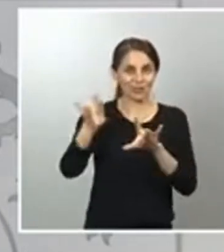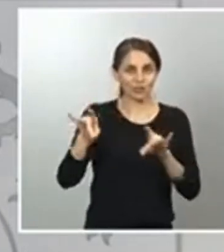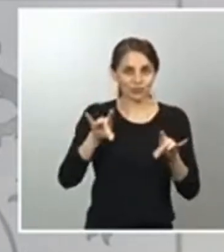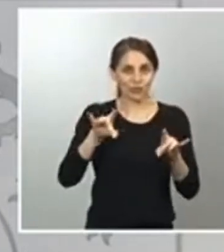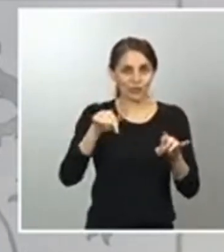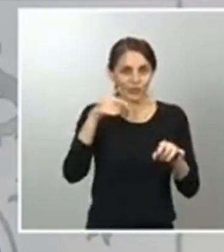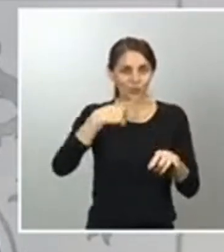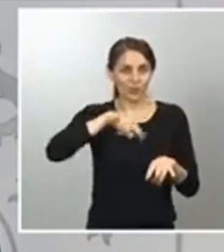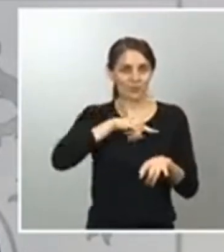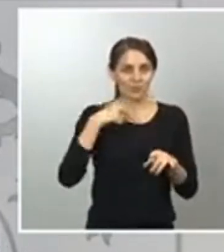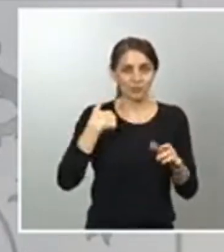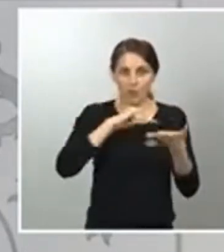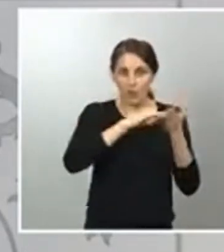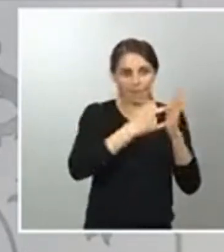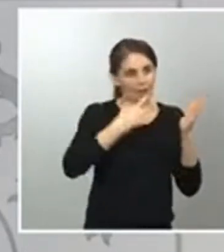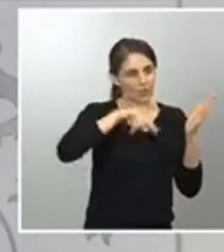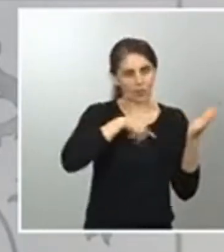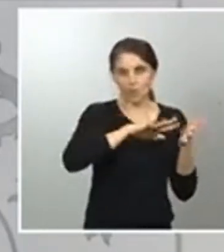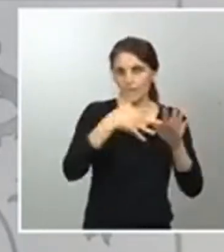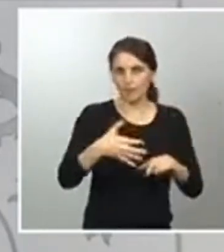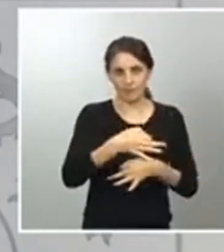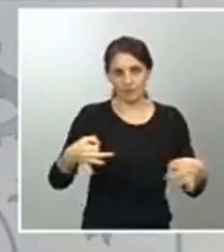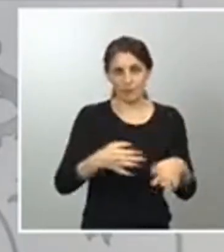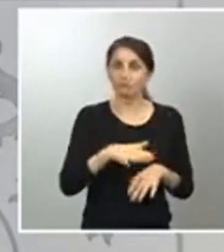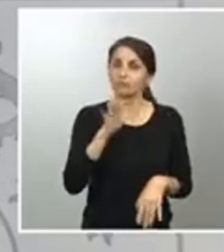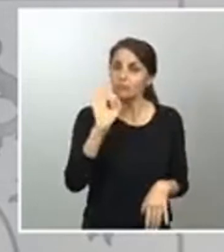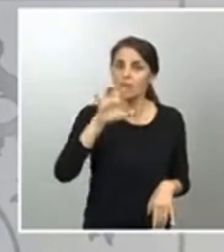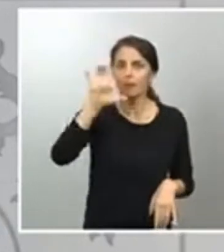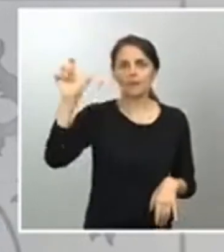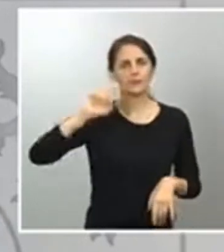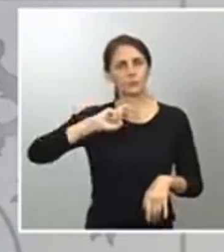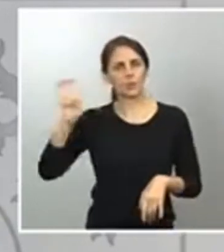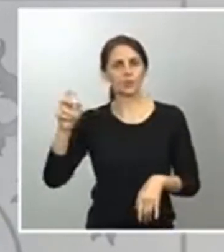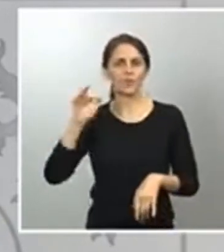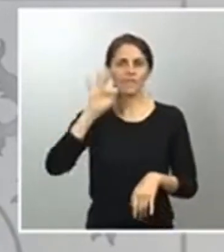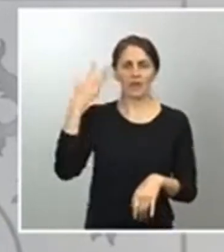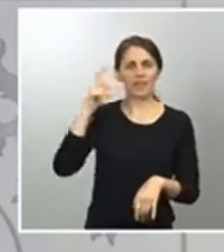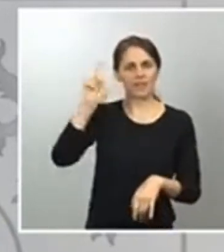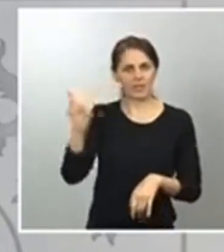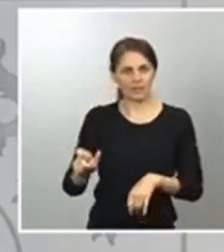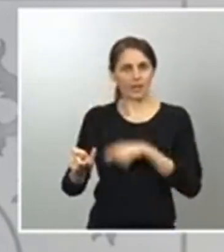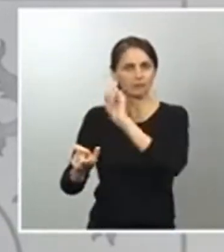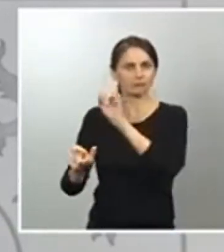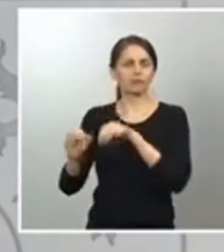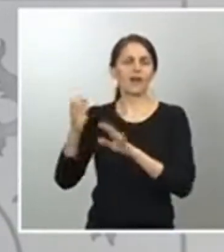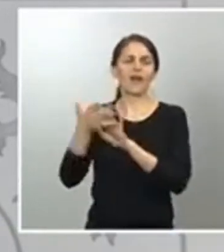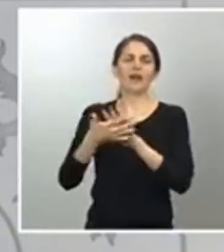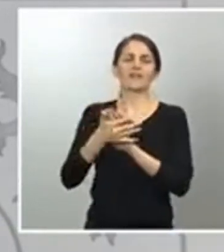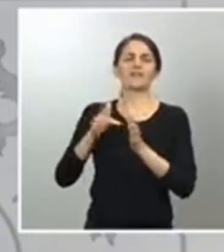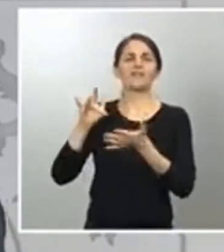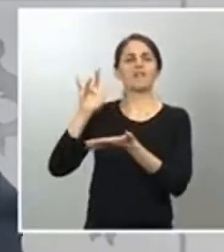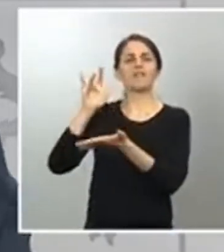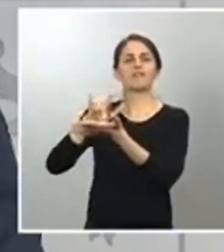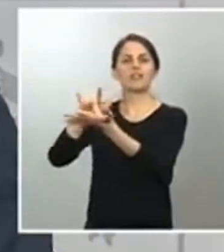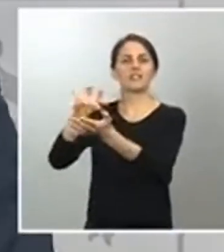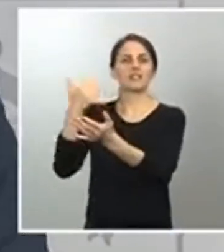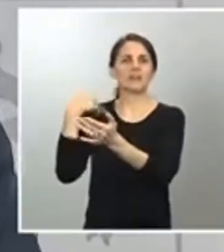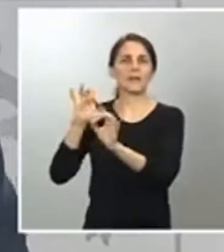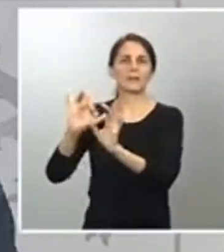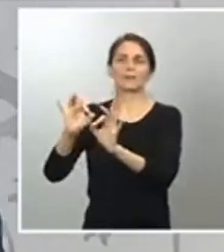o también Italia, que están señalando fechas a partir de las cuales se van a permitir la reapertura de